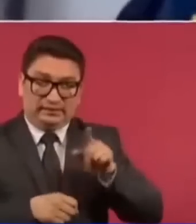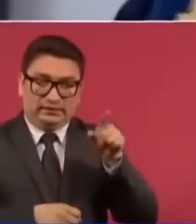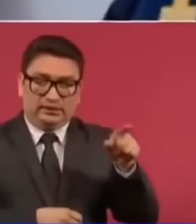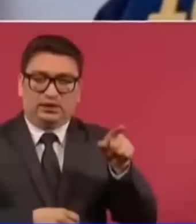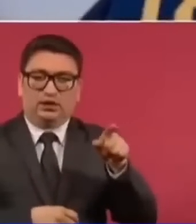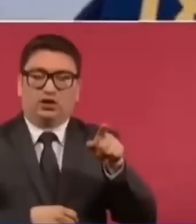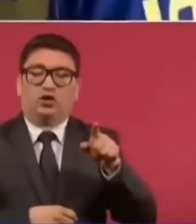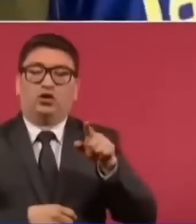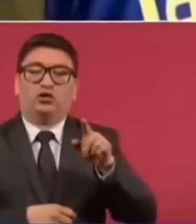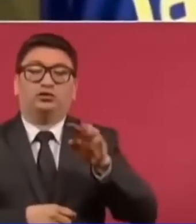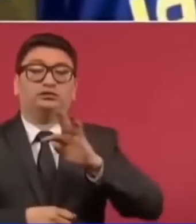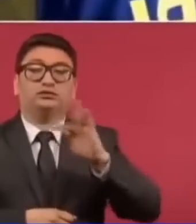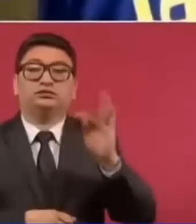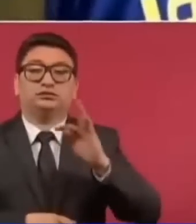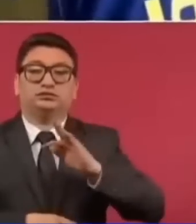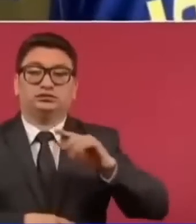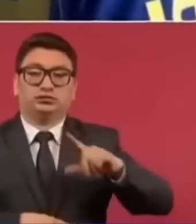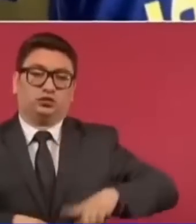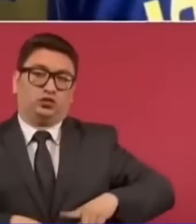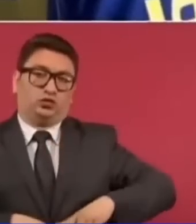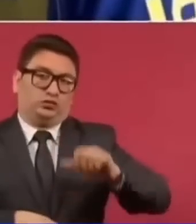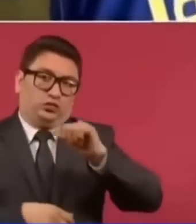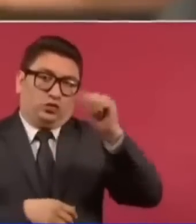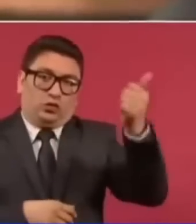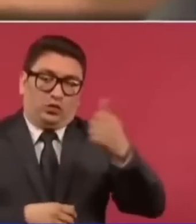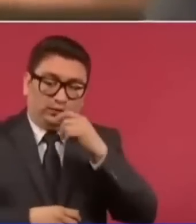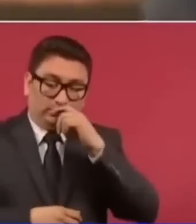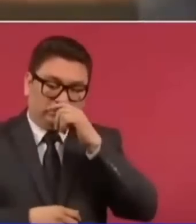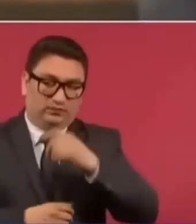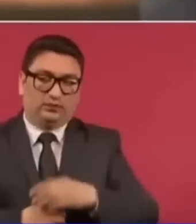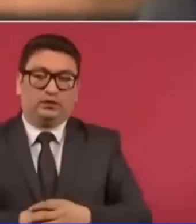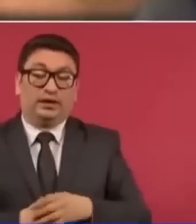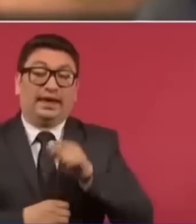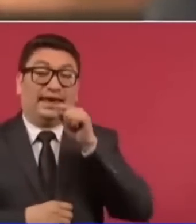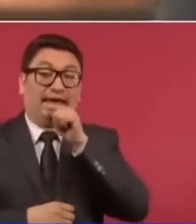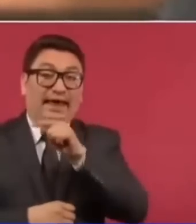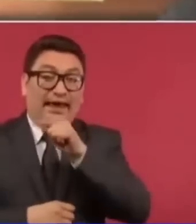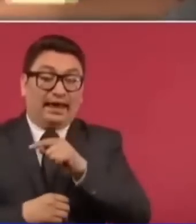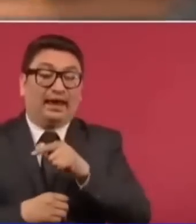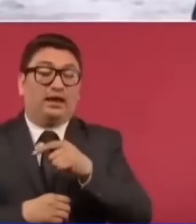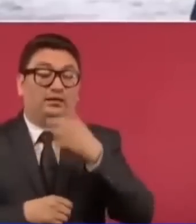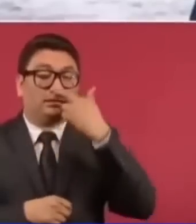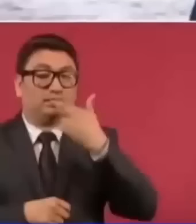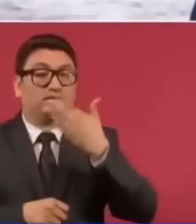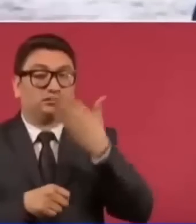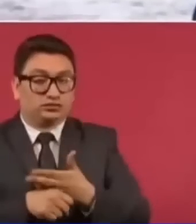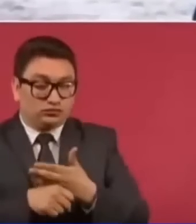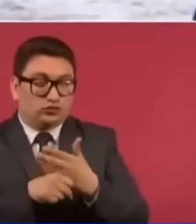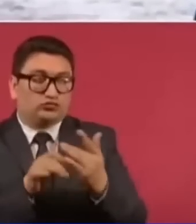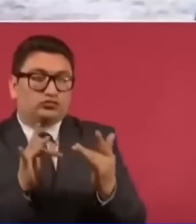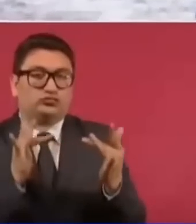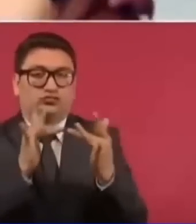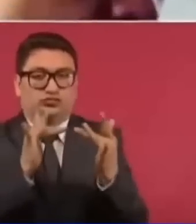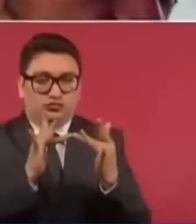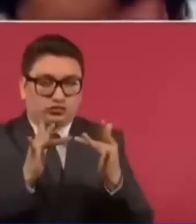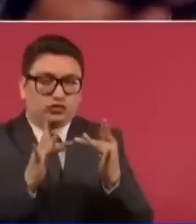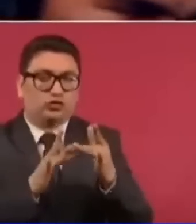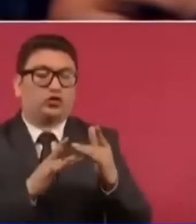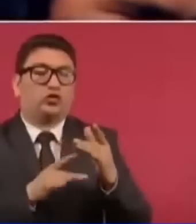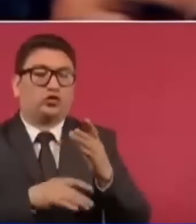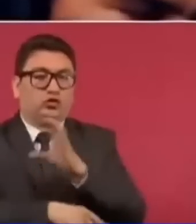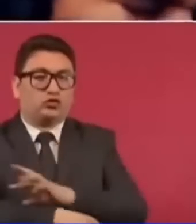un gobierno, ellos tienen la responsabilidad de coordinar un memorándum que